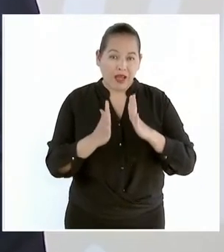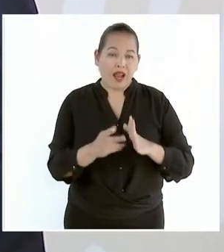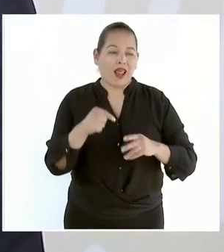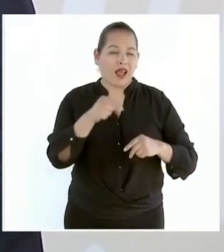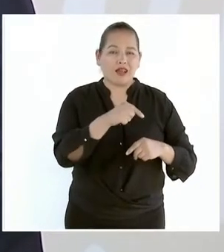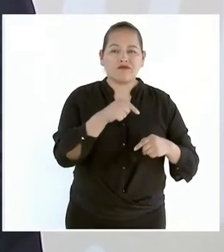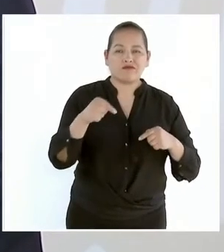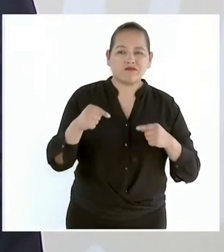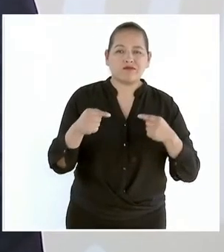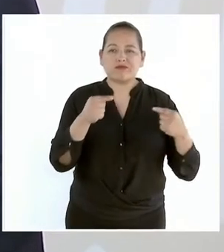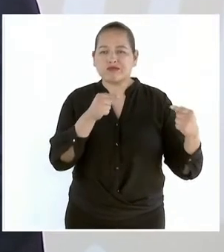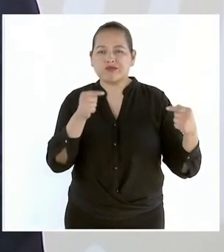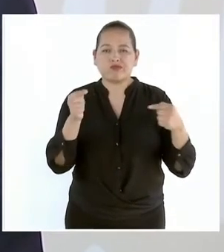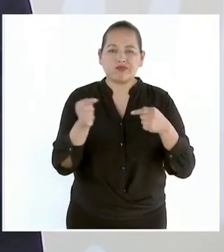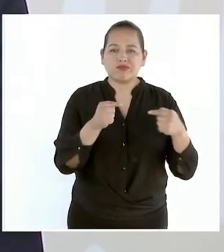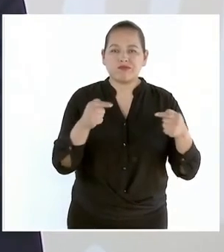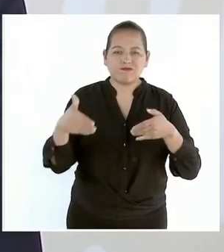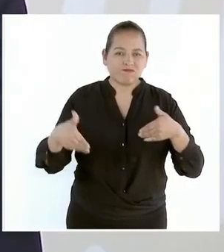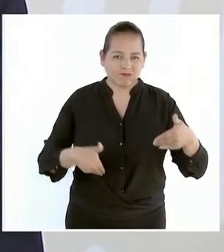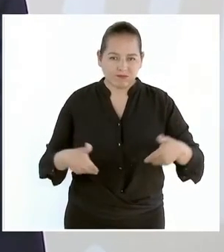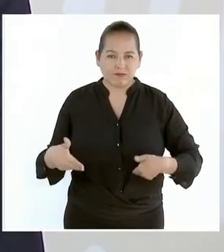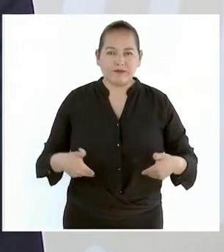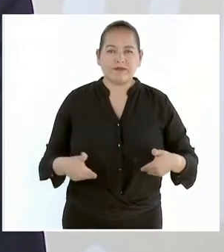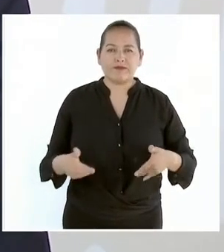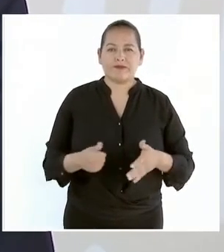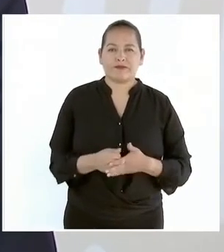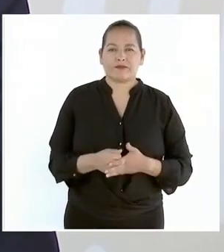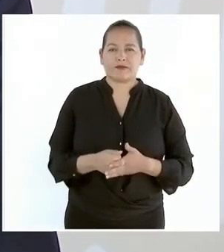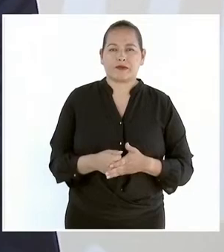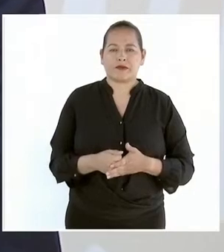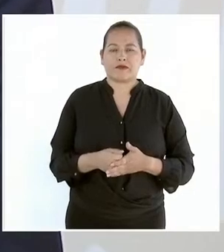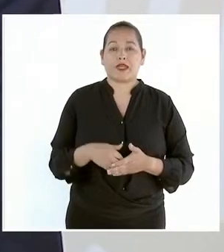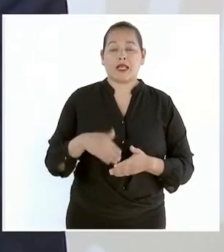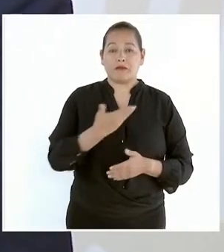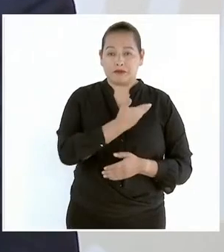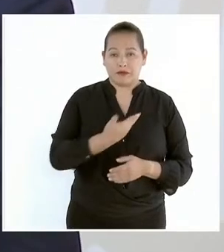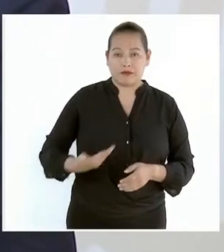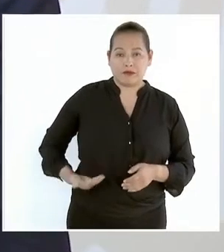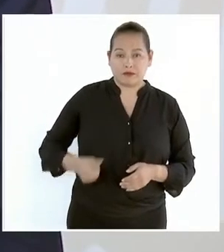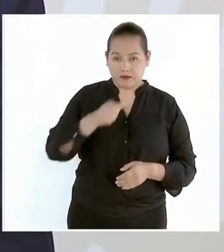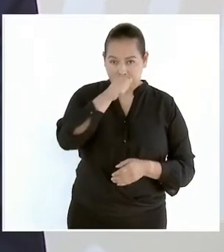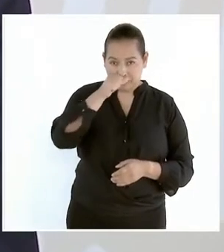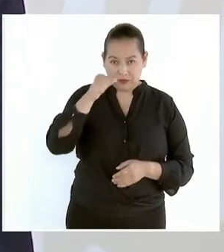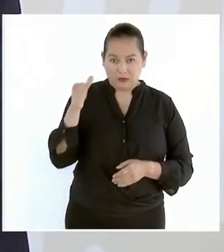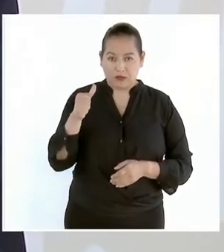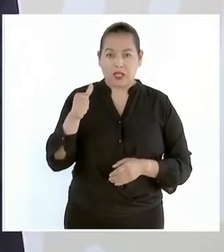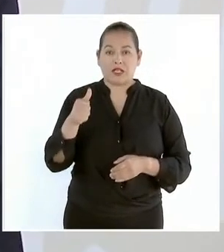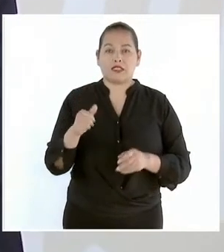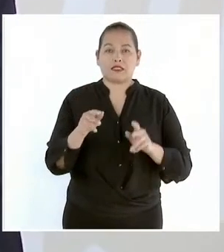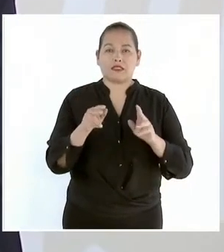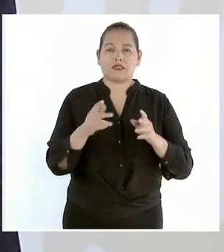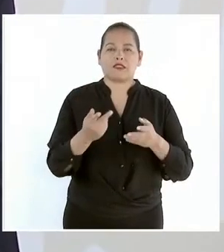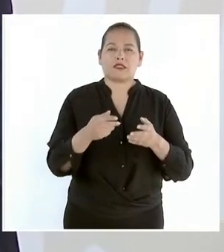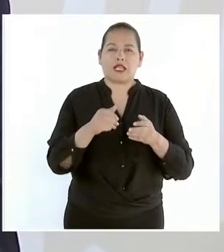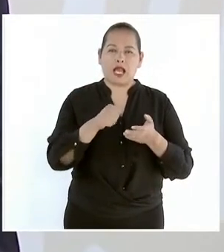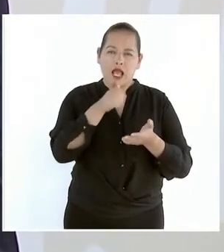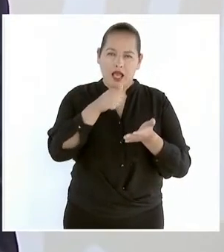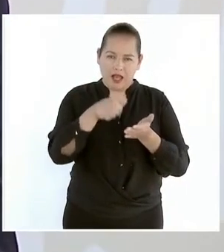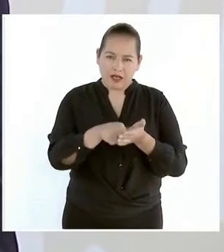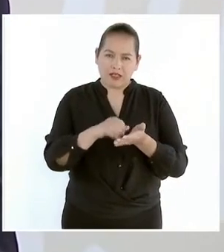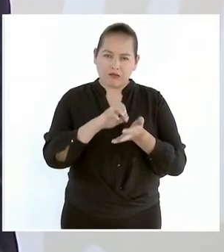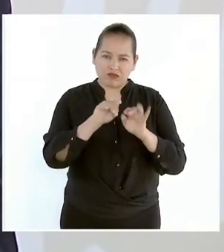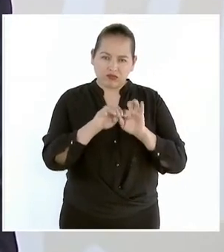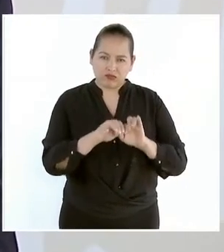el mismo presidente juárez en una carta dirigida a un periodista de nueva yor fechada el 27 de enero